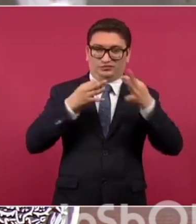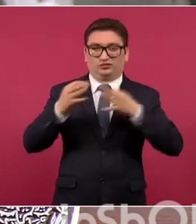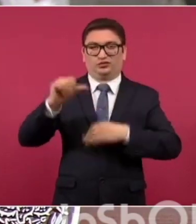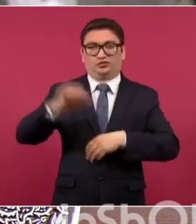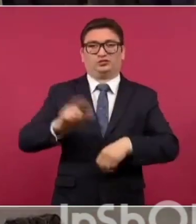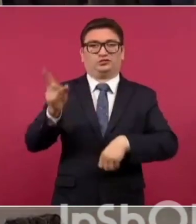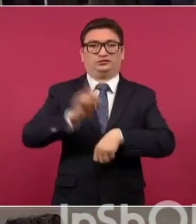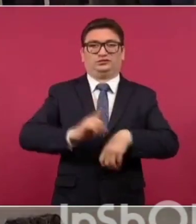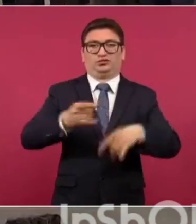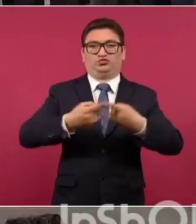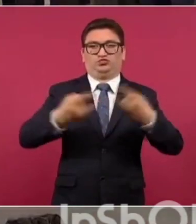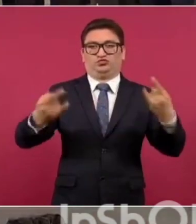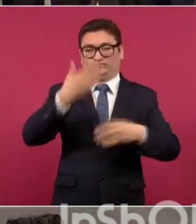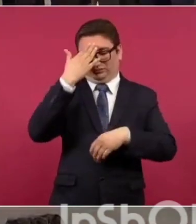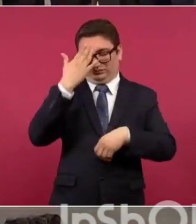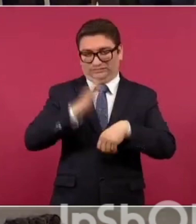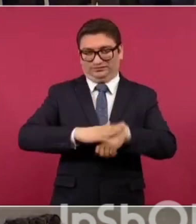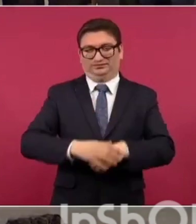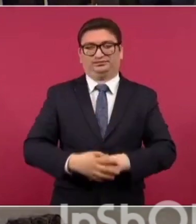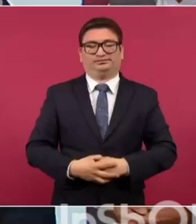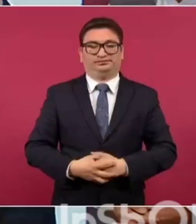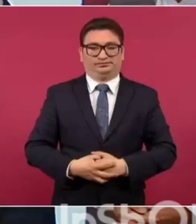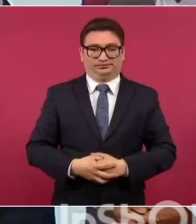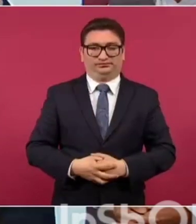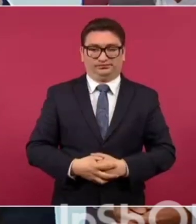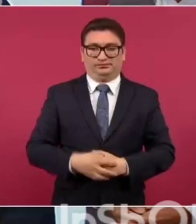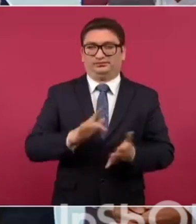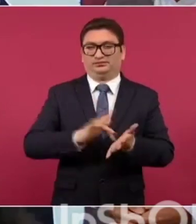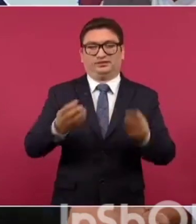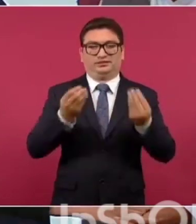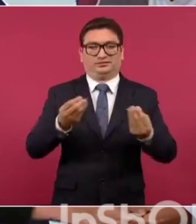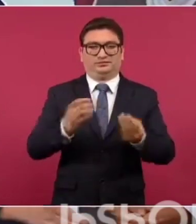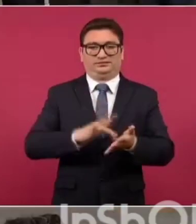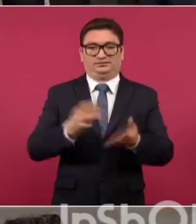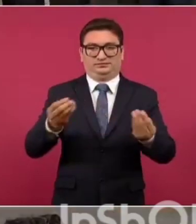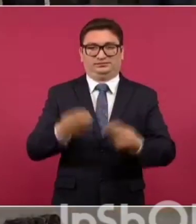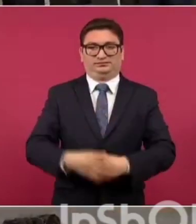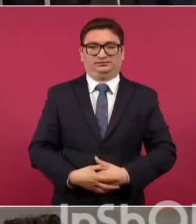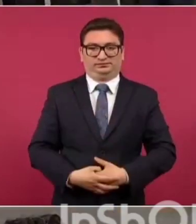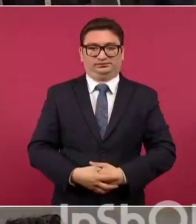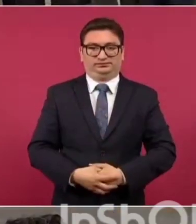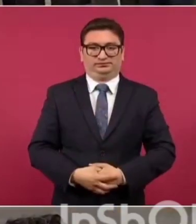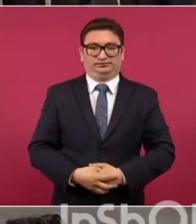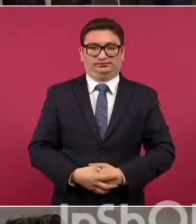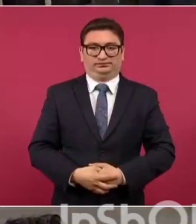histórico el día de hoy. Y muchas gracias. Muchas gracias.